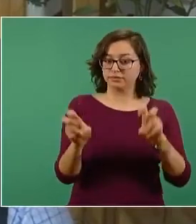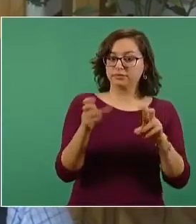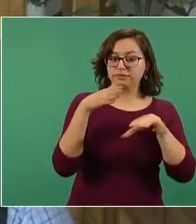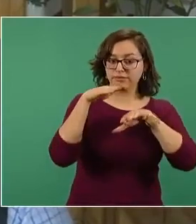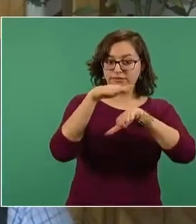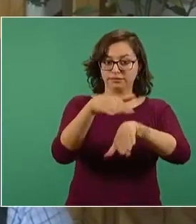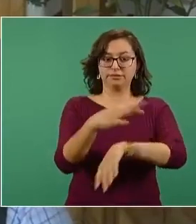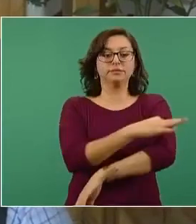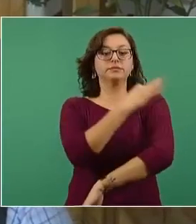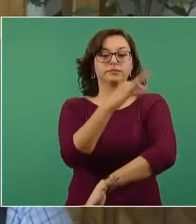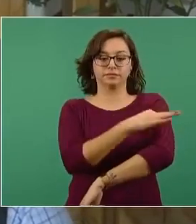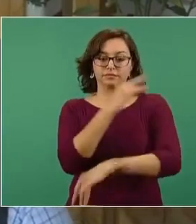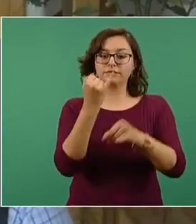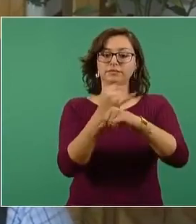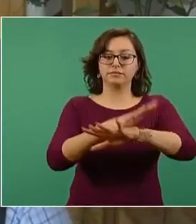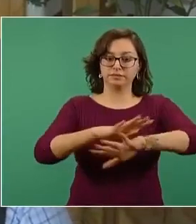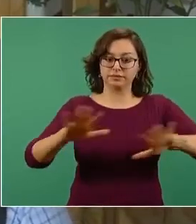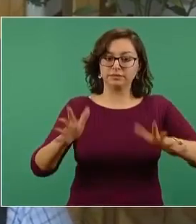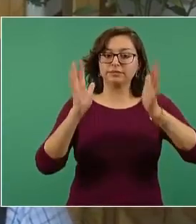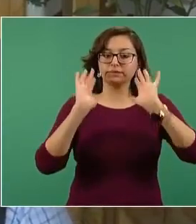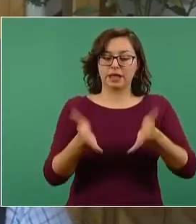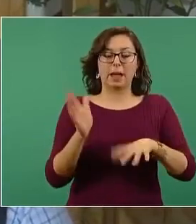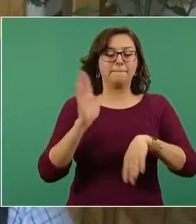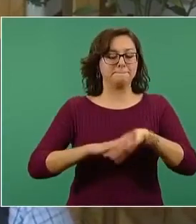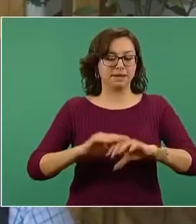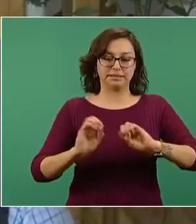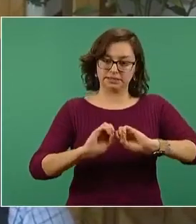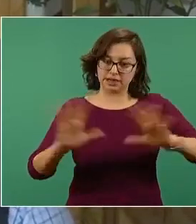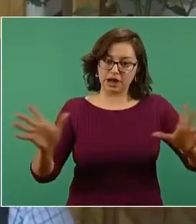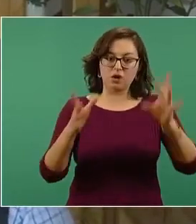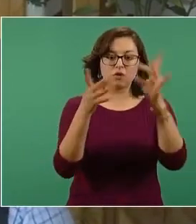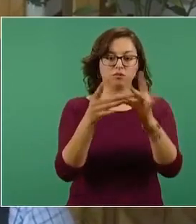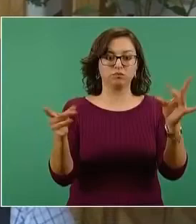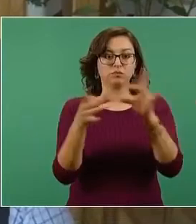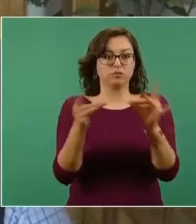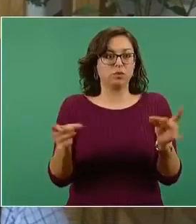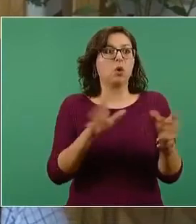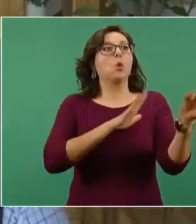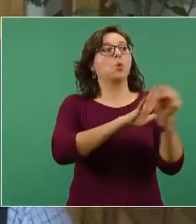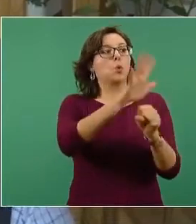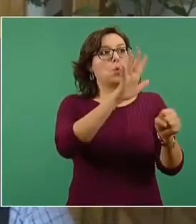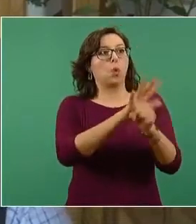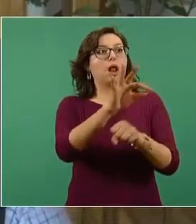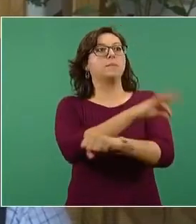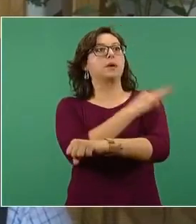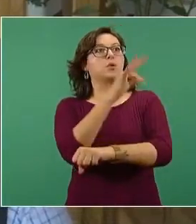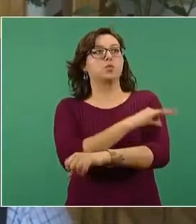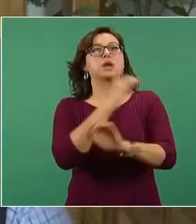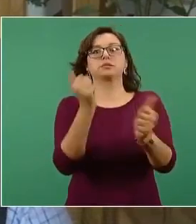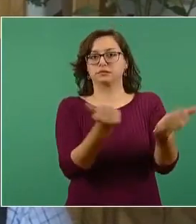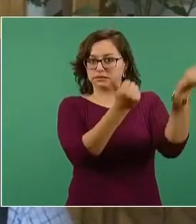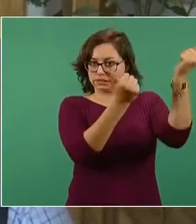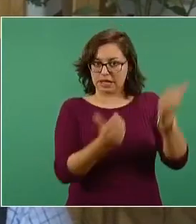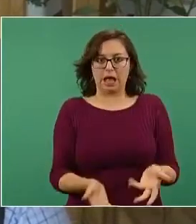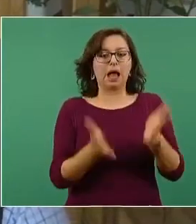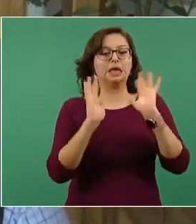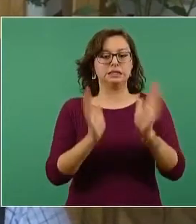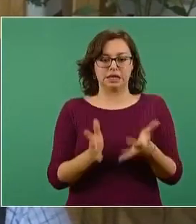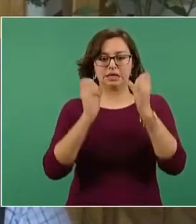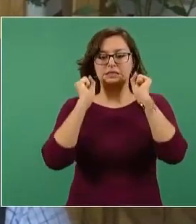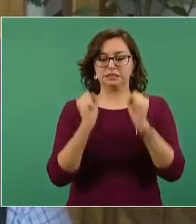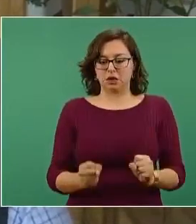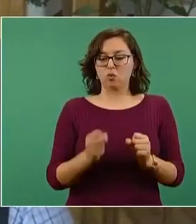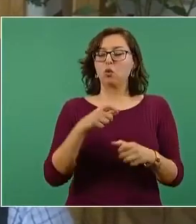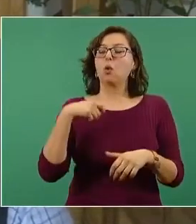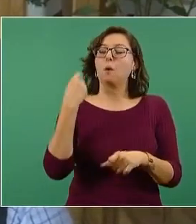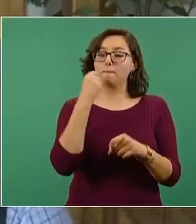y dando a conocer ya la información hasta el momento confirmada en relación al arribo de nuevos embarques, a la proyección de